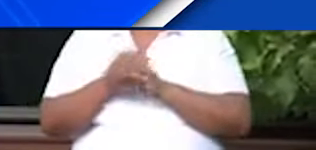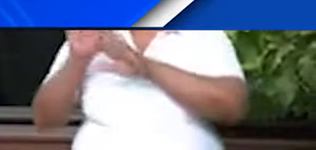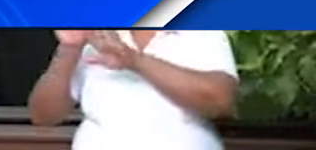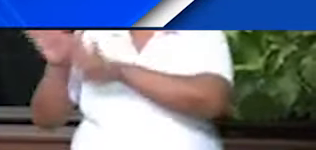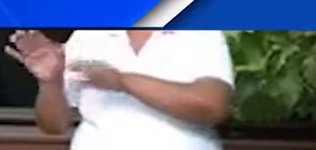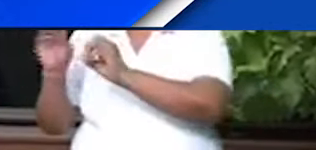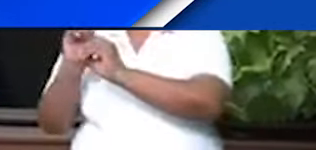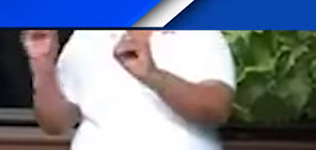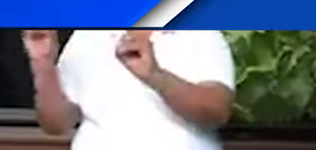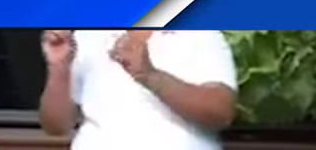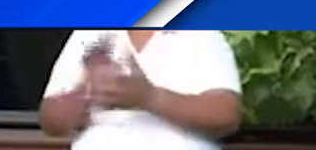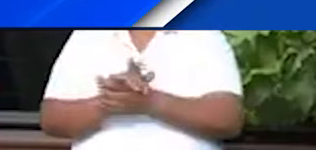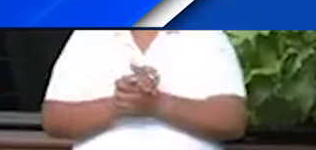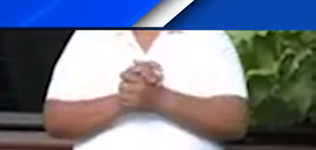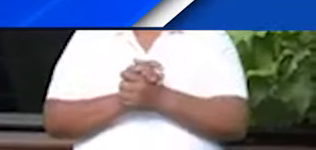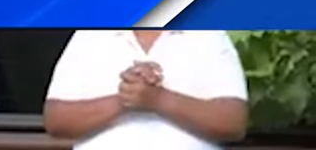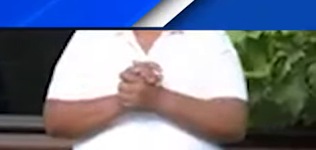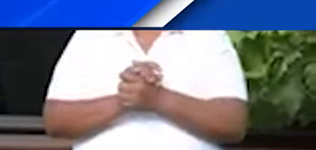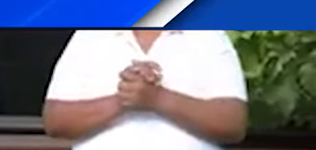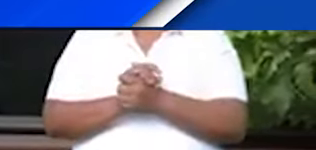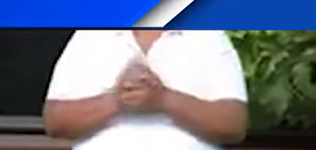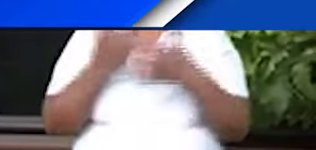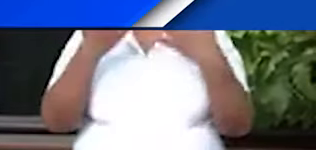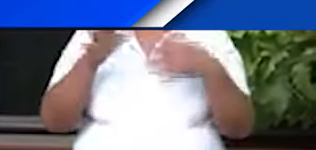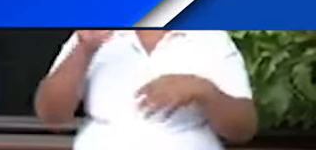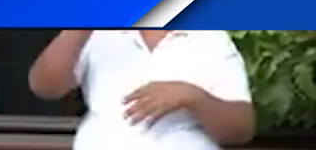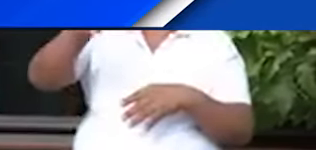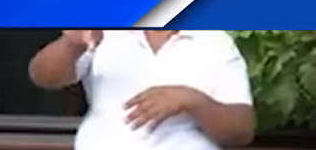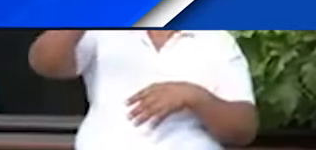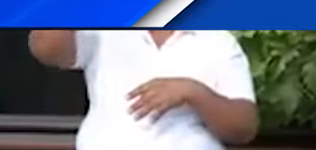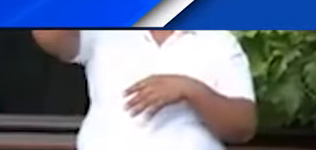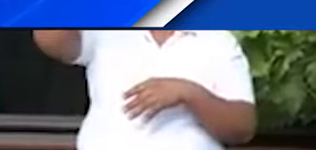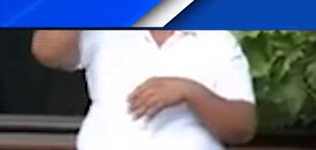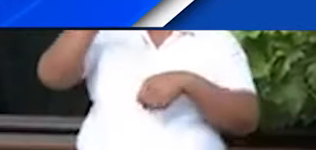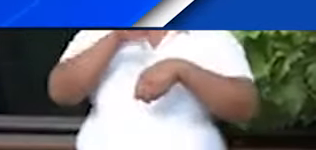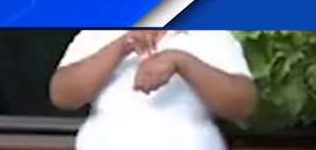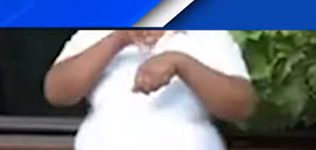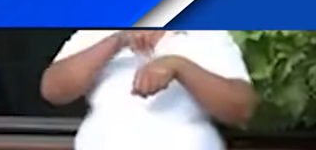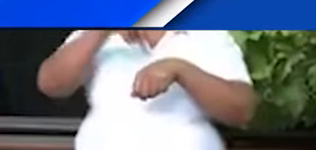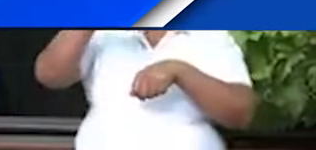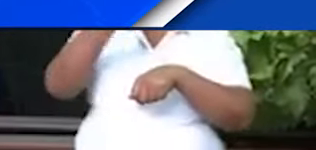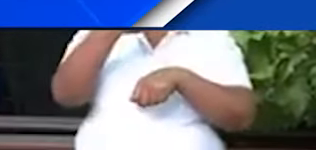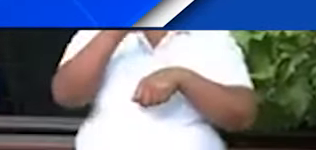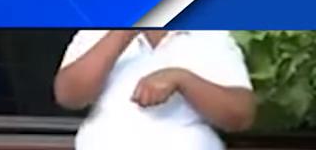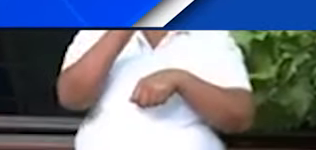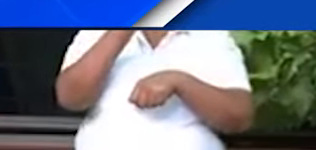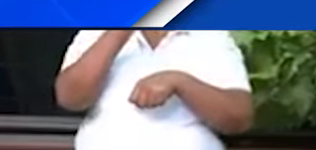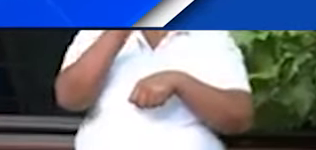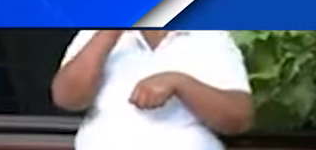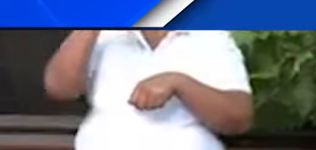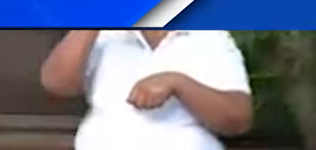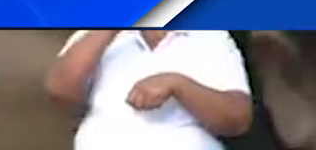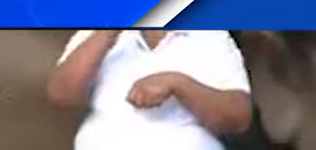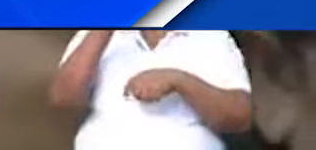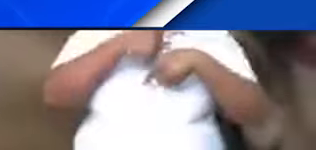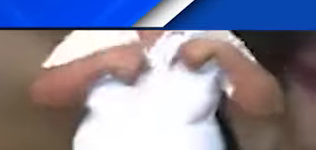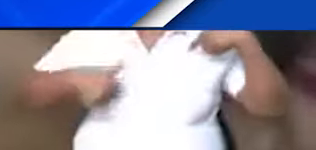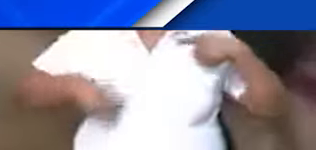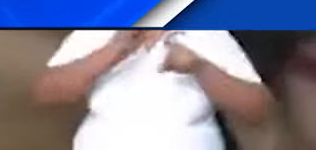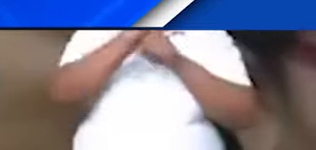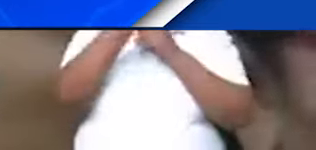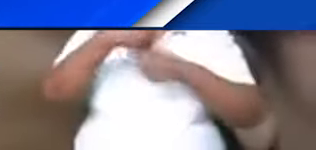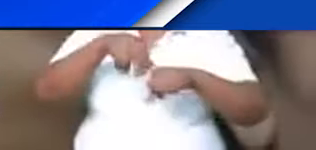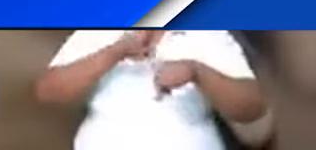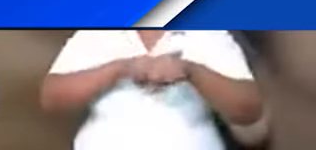Presente, 0. Y queda electo el doctor Gustavo Porras Cortés como presidente de la